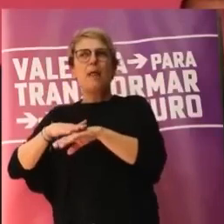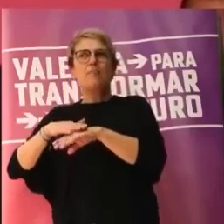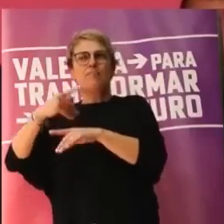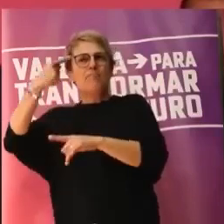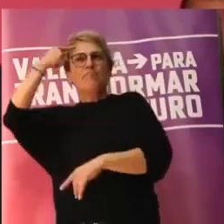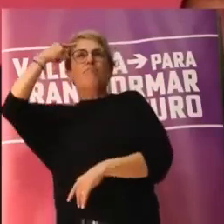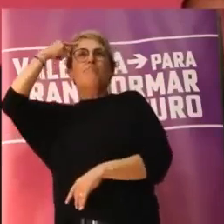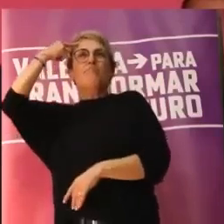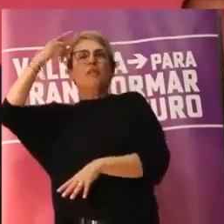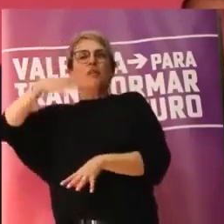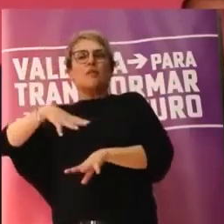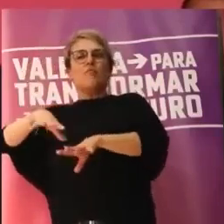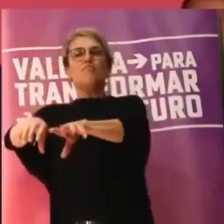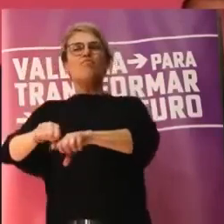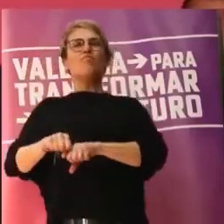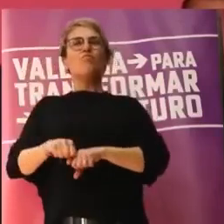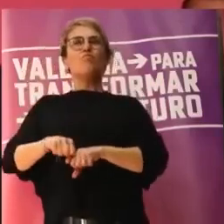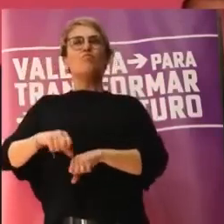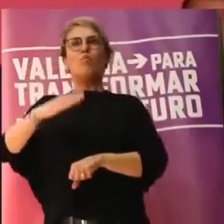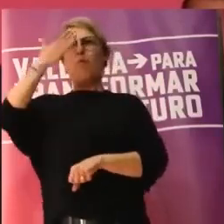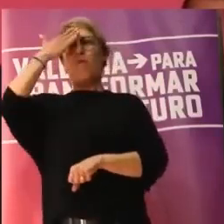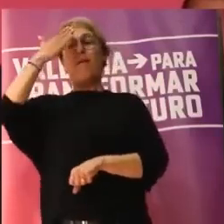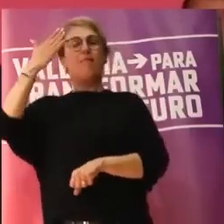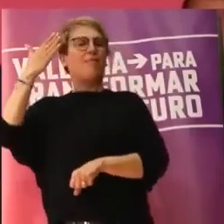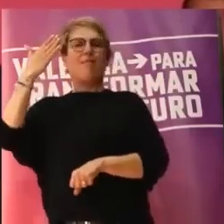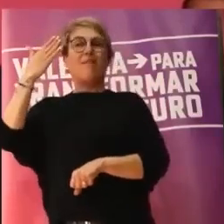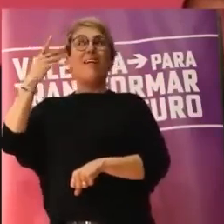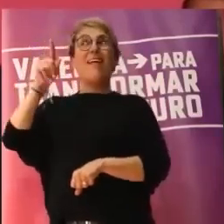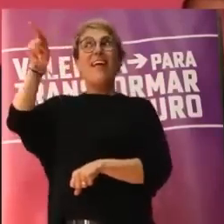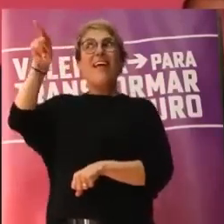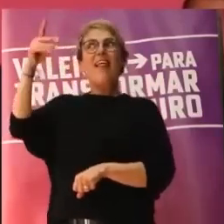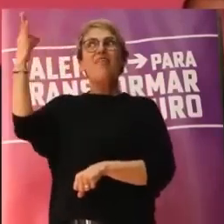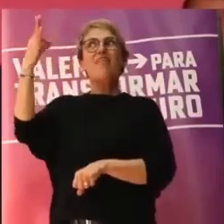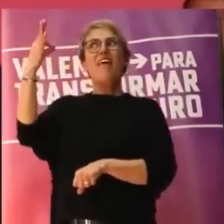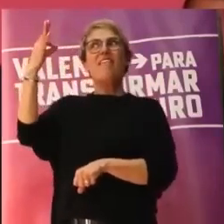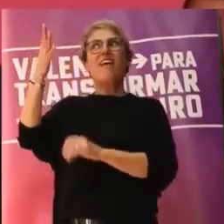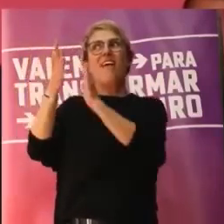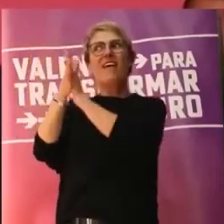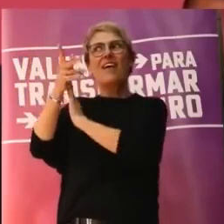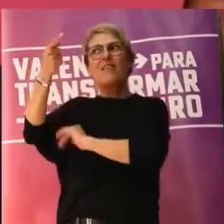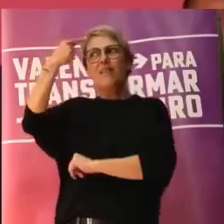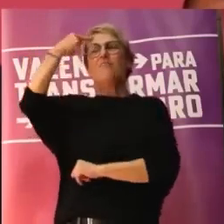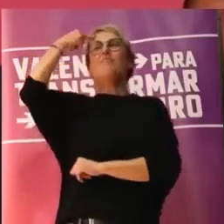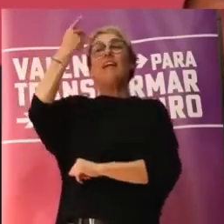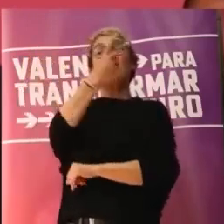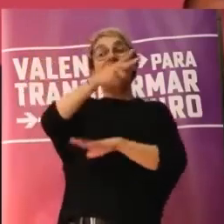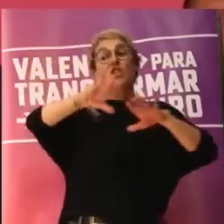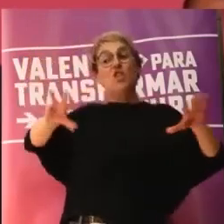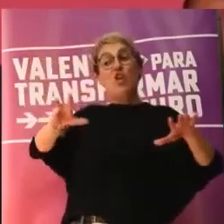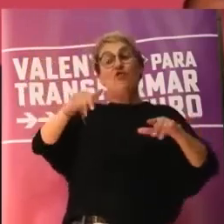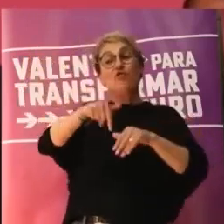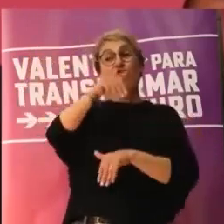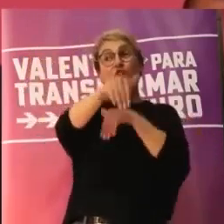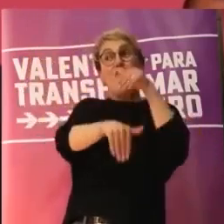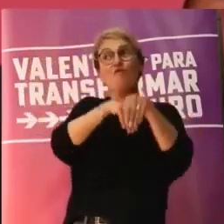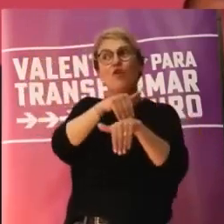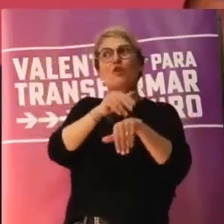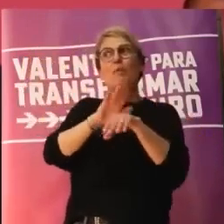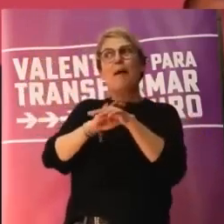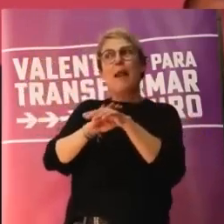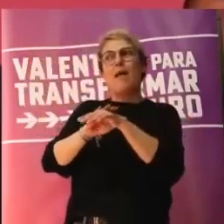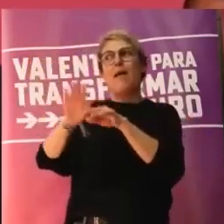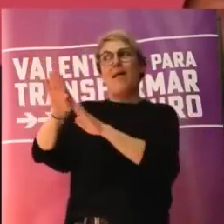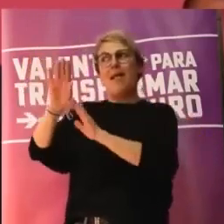su cortijo, tiene que entender. Este 28, el voto a Podemos, es un mensaje para la derecha madrileña para